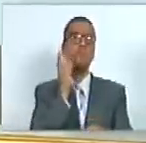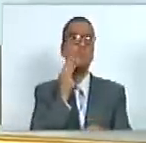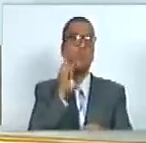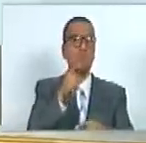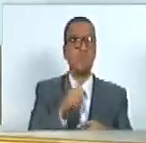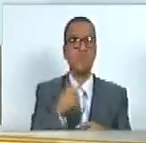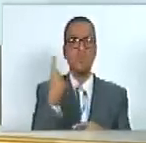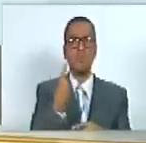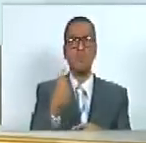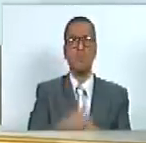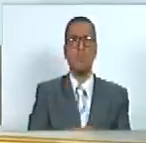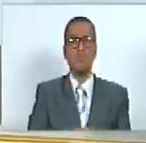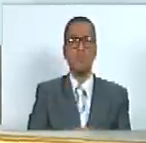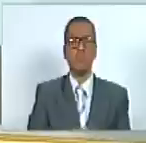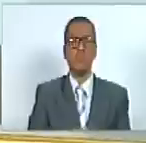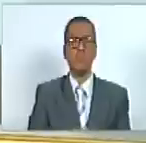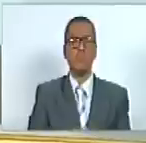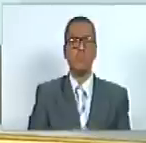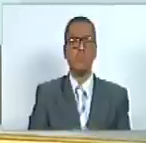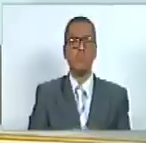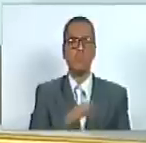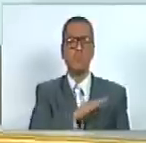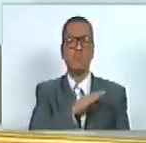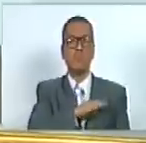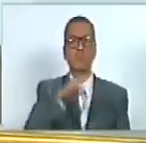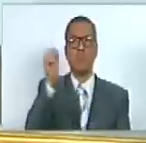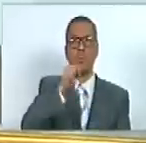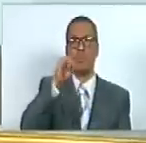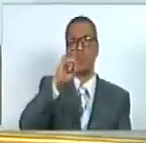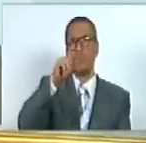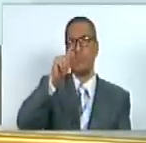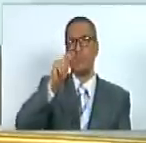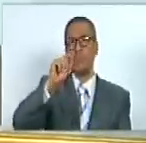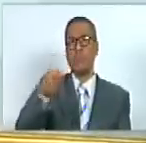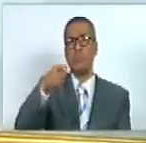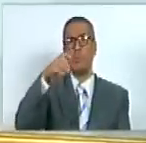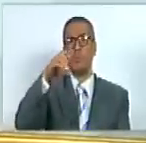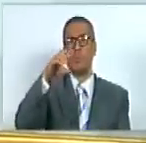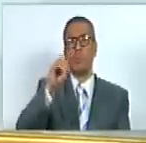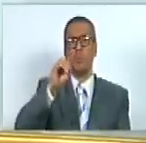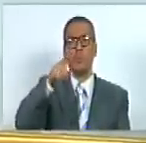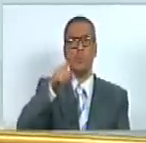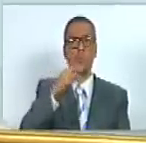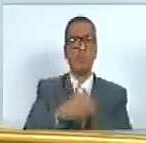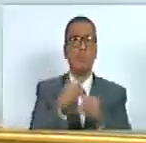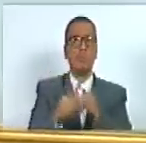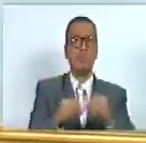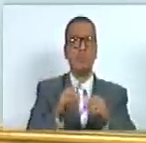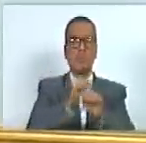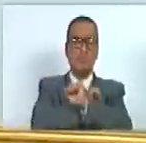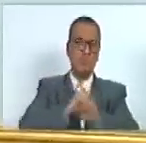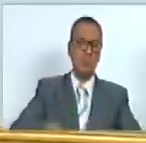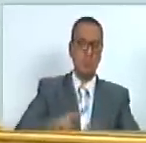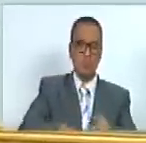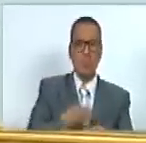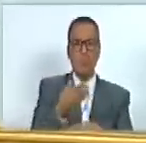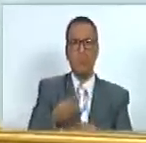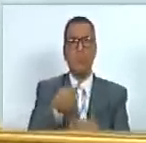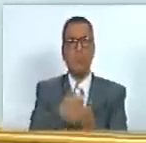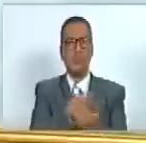sobran. Se apropiaron de Citgo y eso hizo imposible continuar